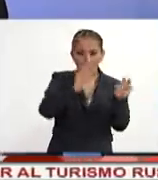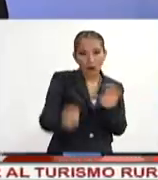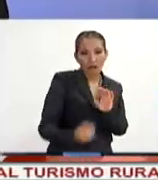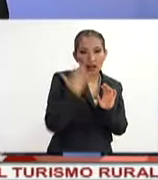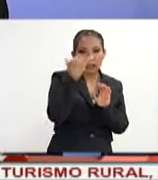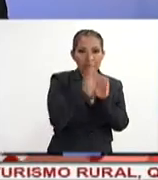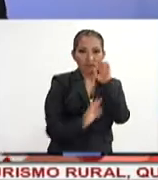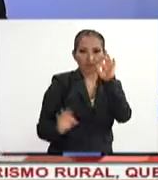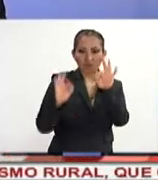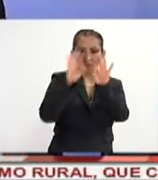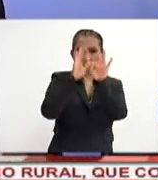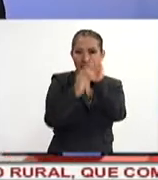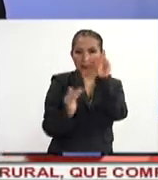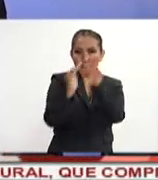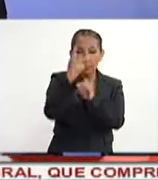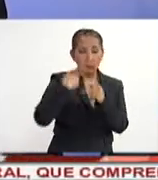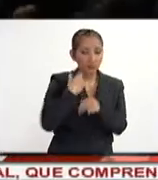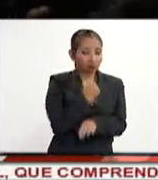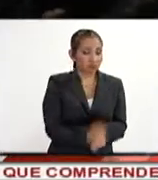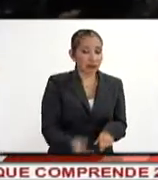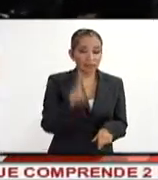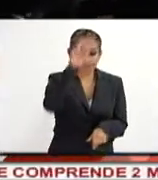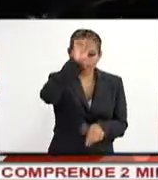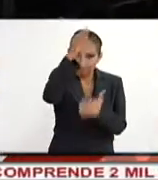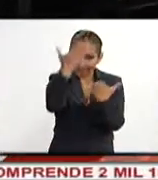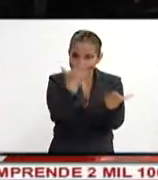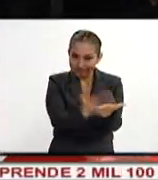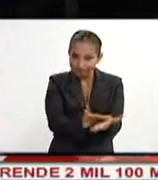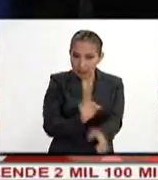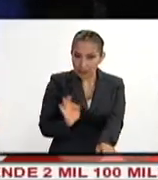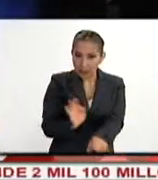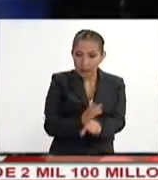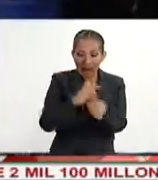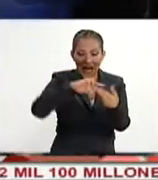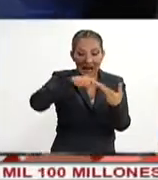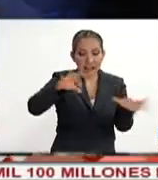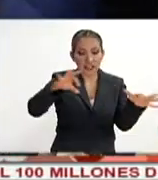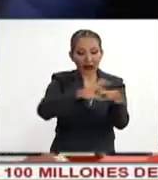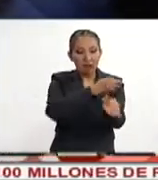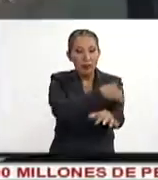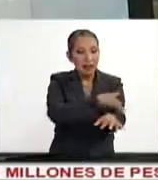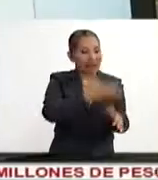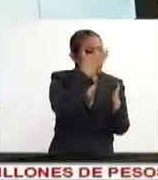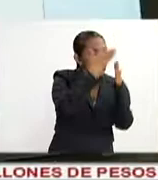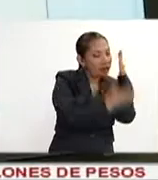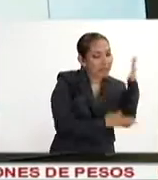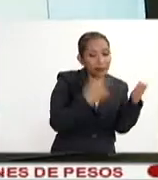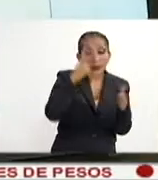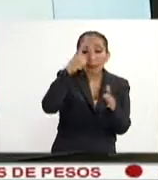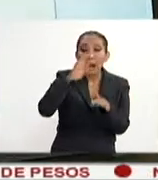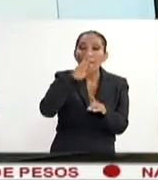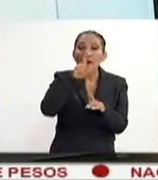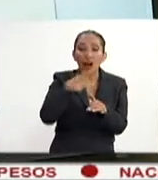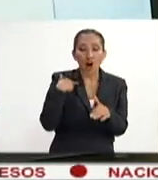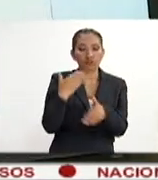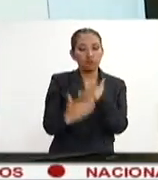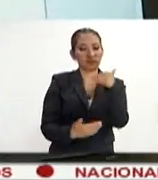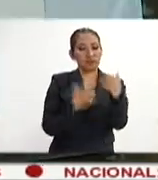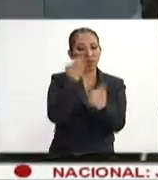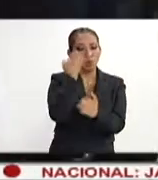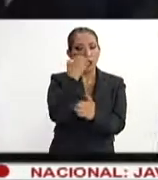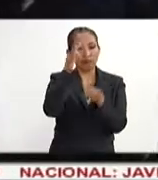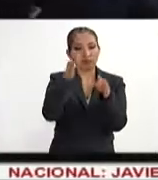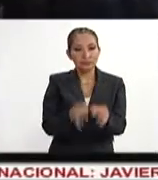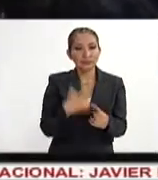conferencias magistrales, los especialistas propusieron reforzar el vínculo familiar entre los estudiantes para un mayor desempeño